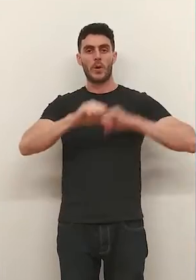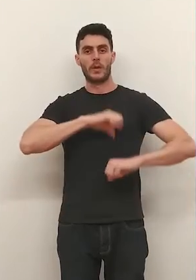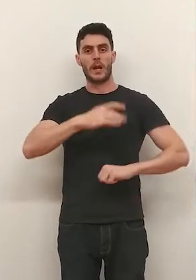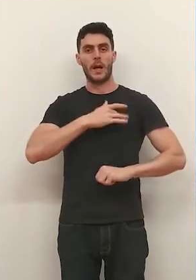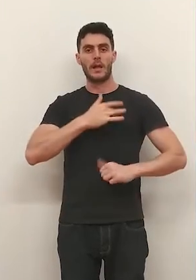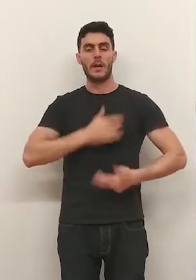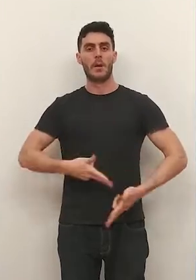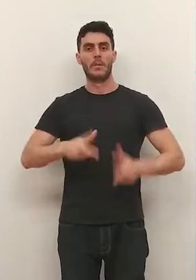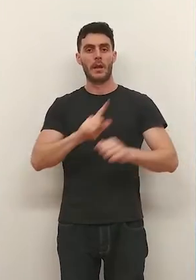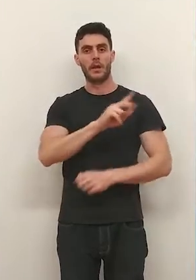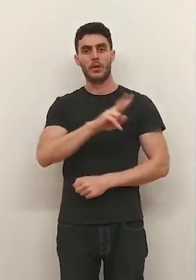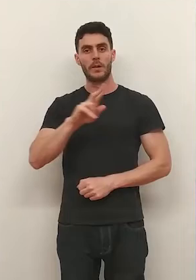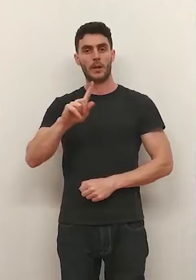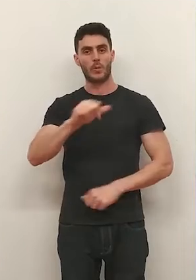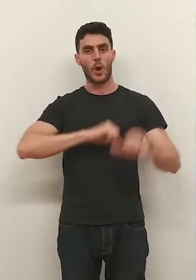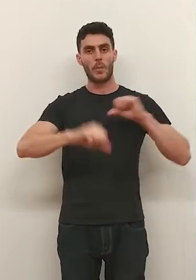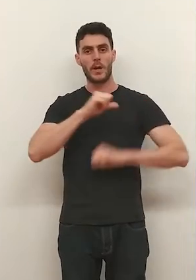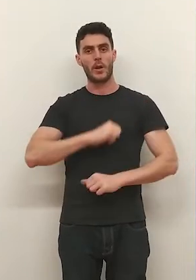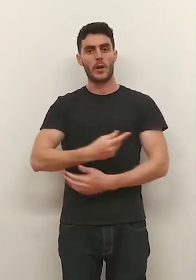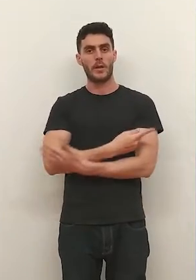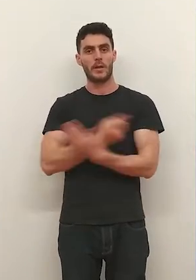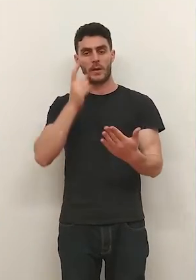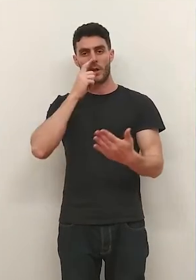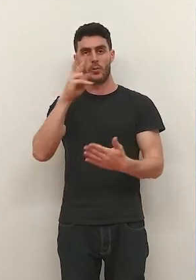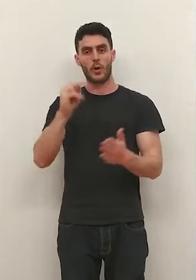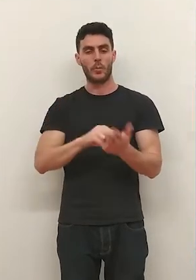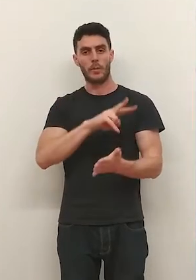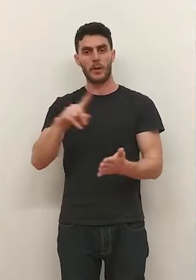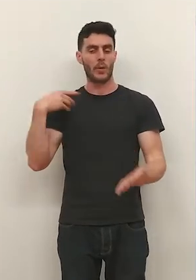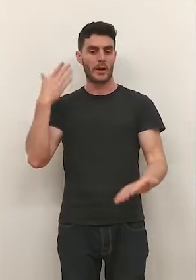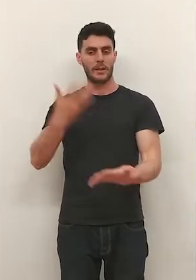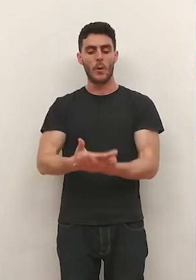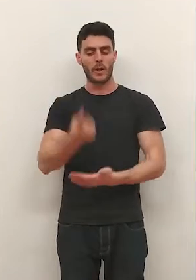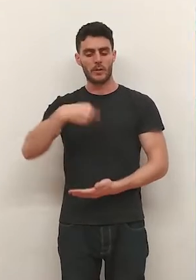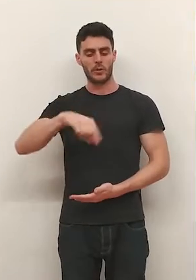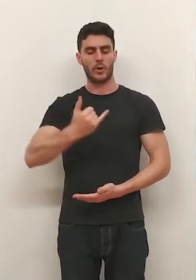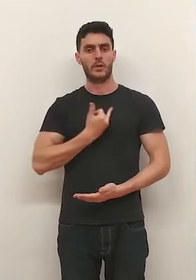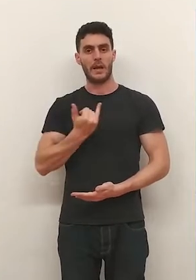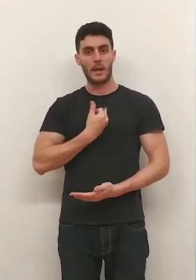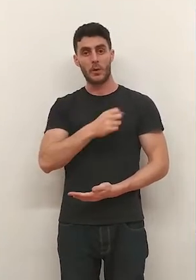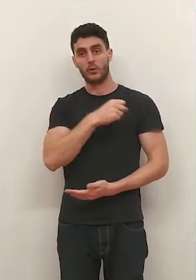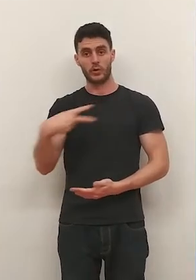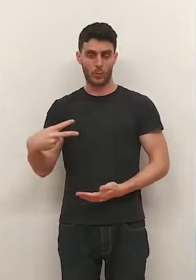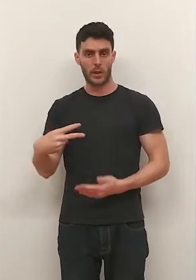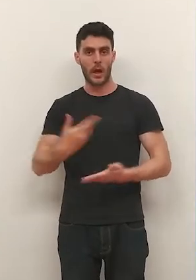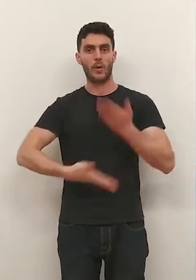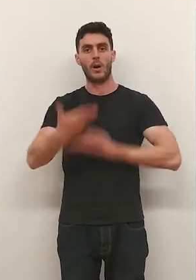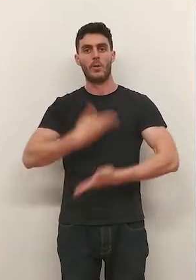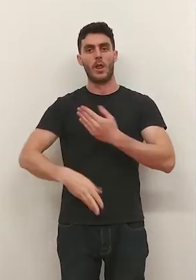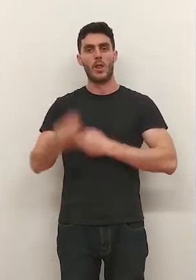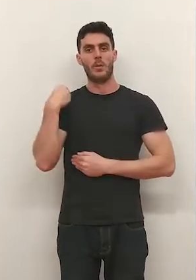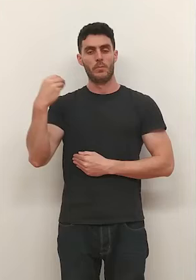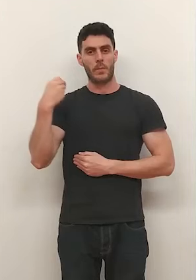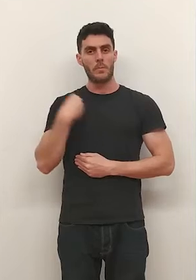que ha permitido practicar 121 intervenciones desde el 16 de junio de 2021. Y tenemos, como consecuencia de esta